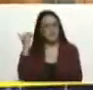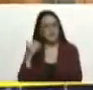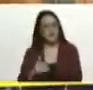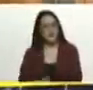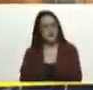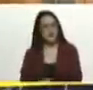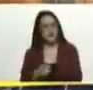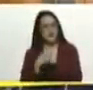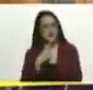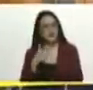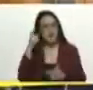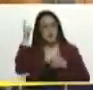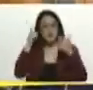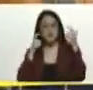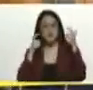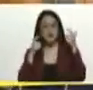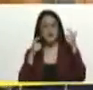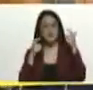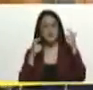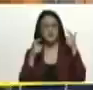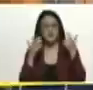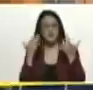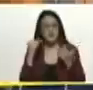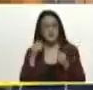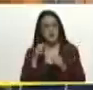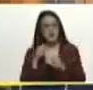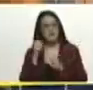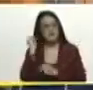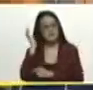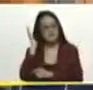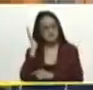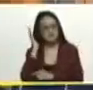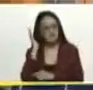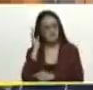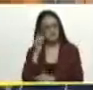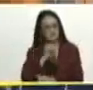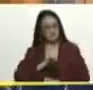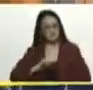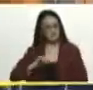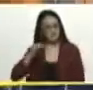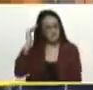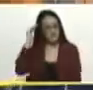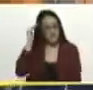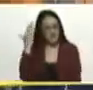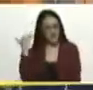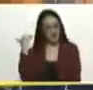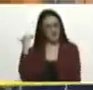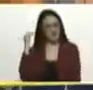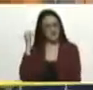lo que dijo Chávez, que cuando él impartía clases en la academia militar,